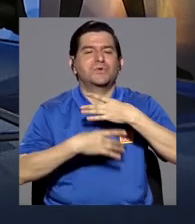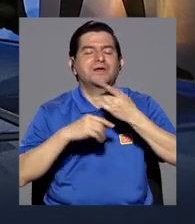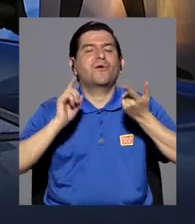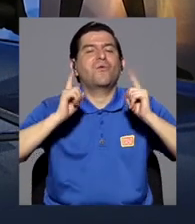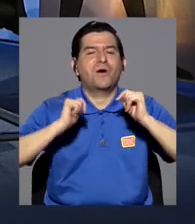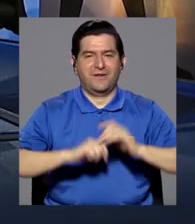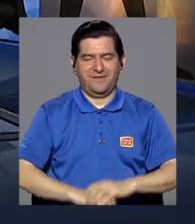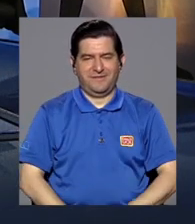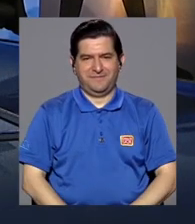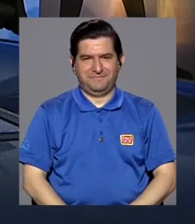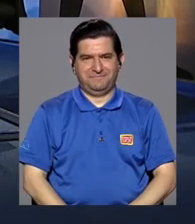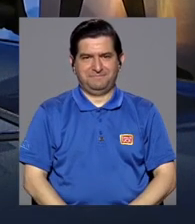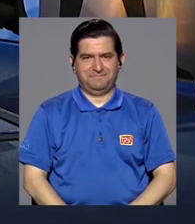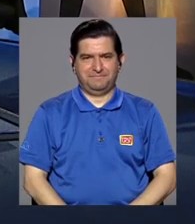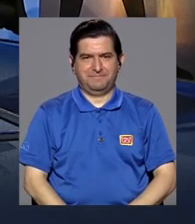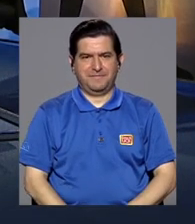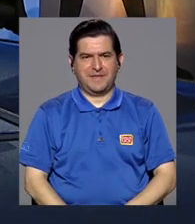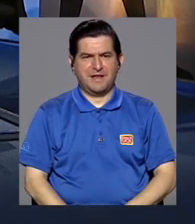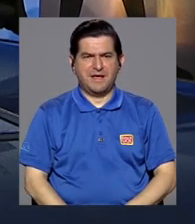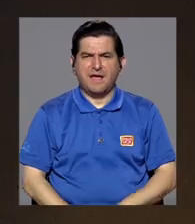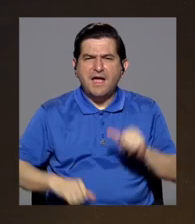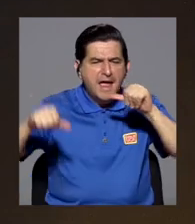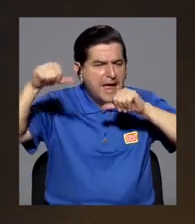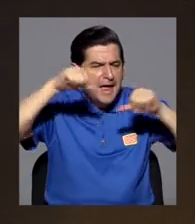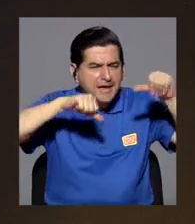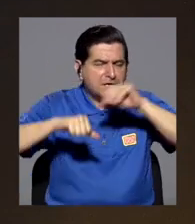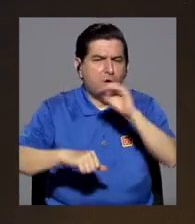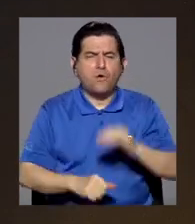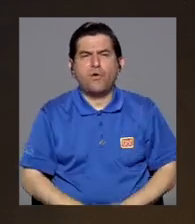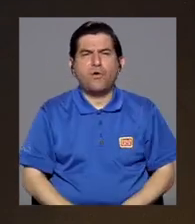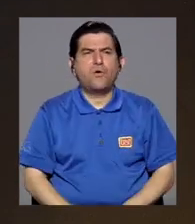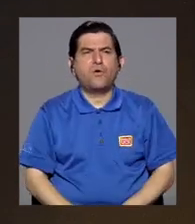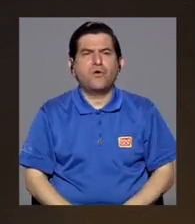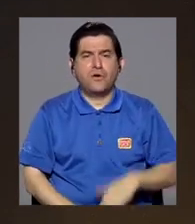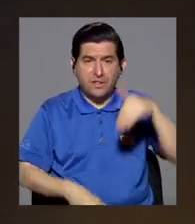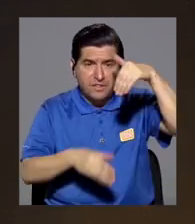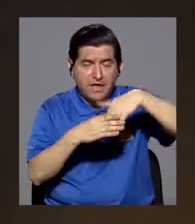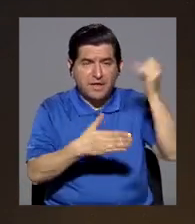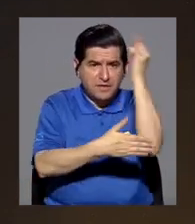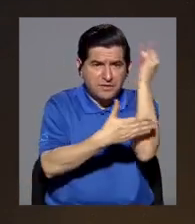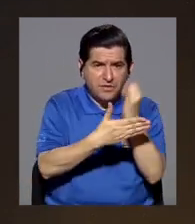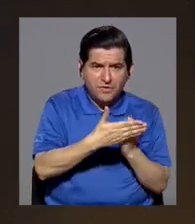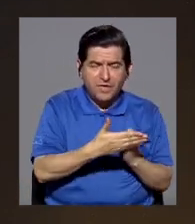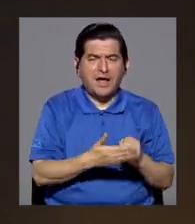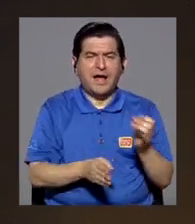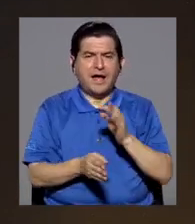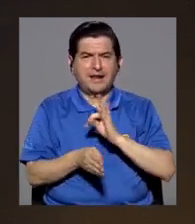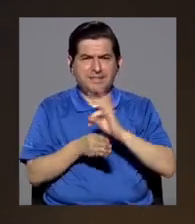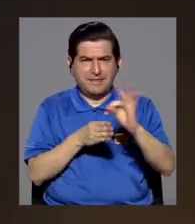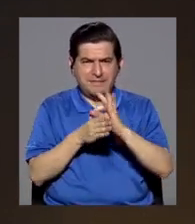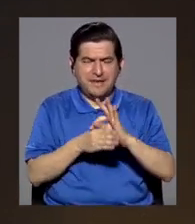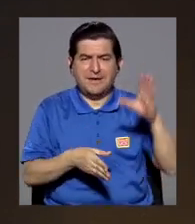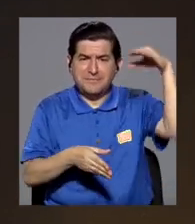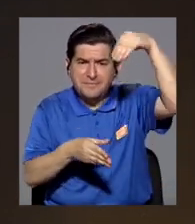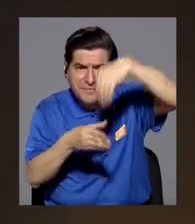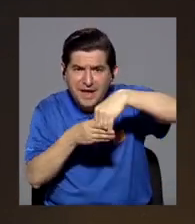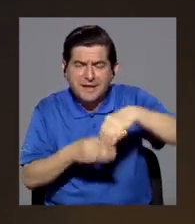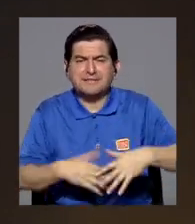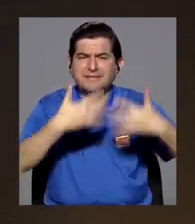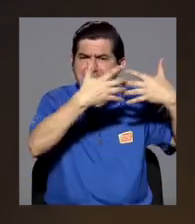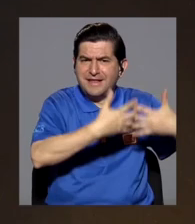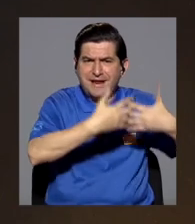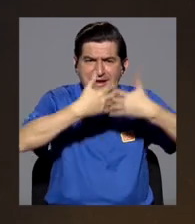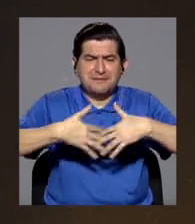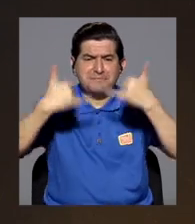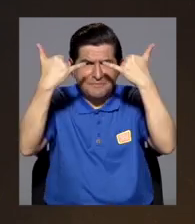intereses existe algún experimento o alguna corriente dentro de la arteterapia que haya incursionado en el ámbito de